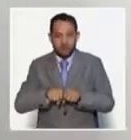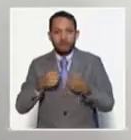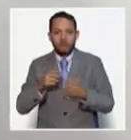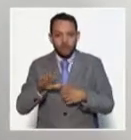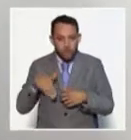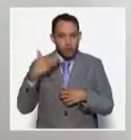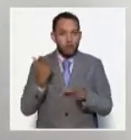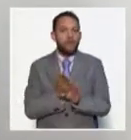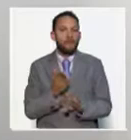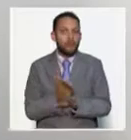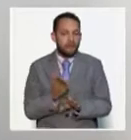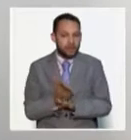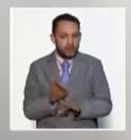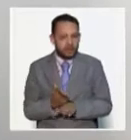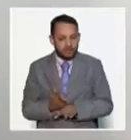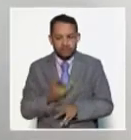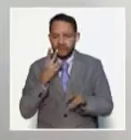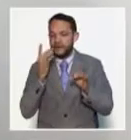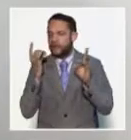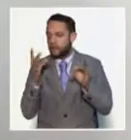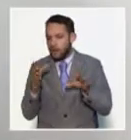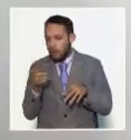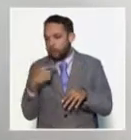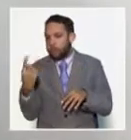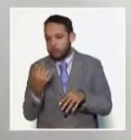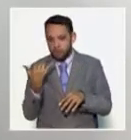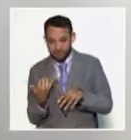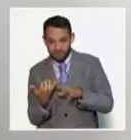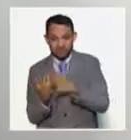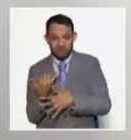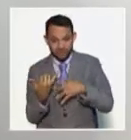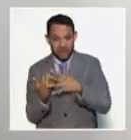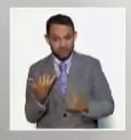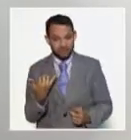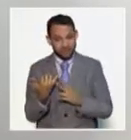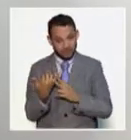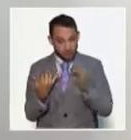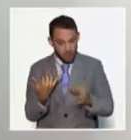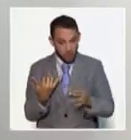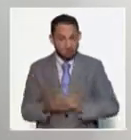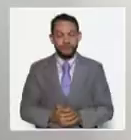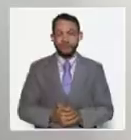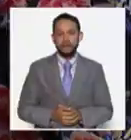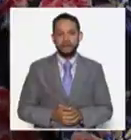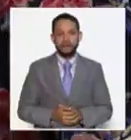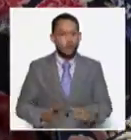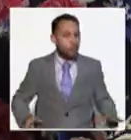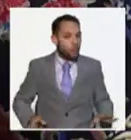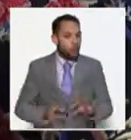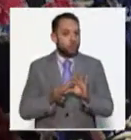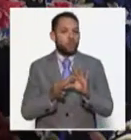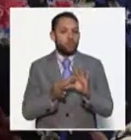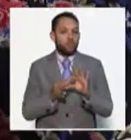hay alguna afectación que se podría generar digamos que a nivel de útero a nivel vaginal bueno ellos están interrelacionados